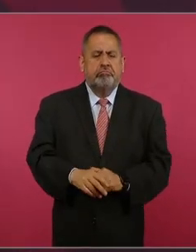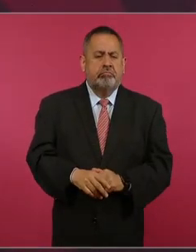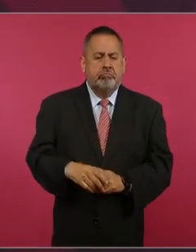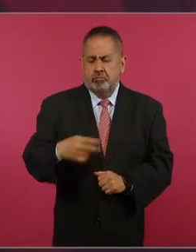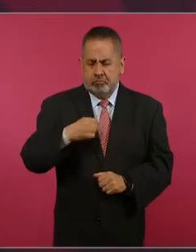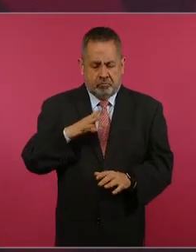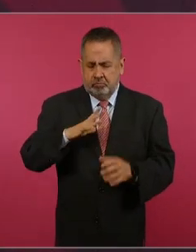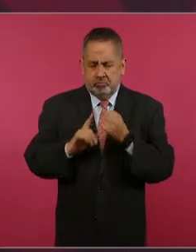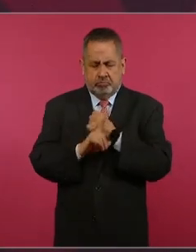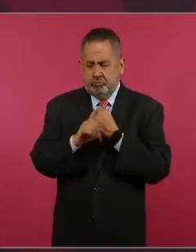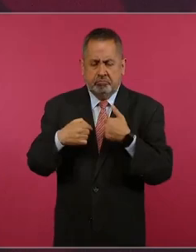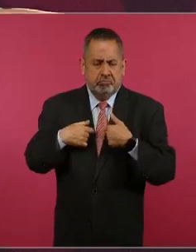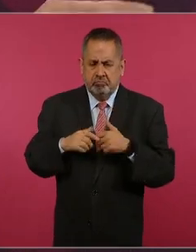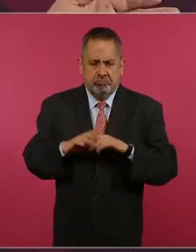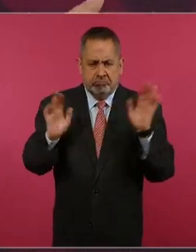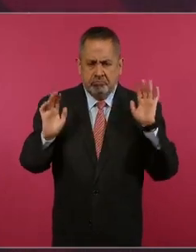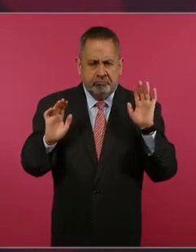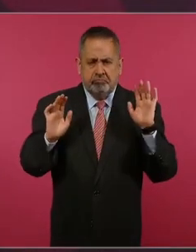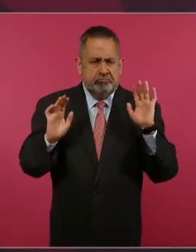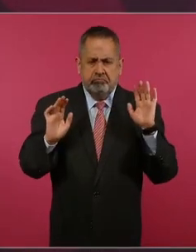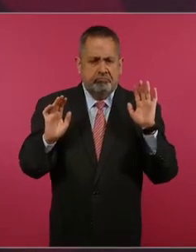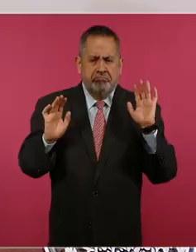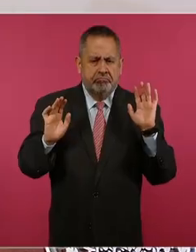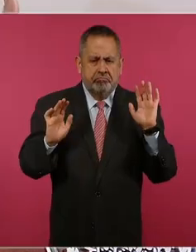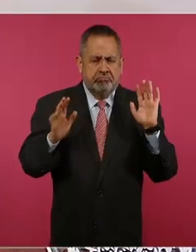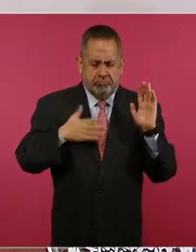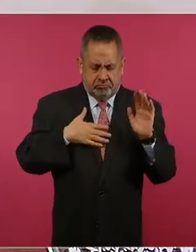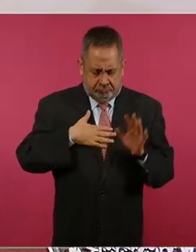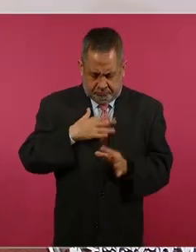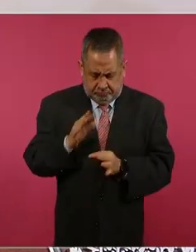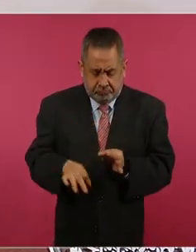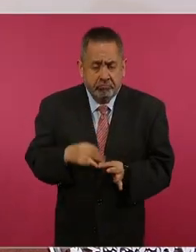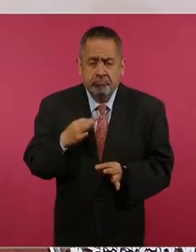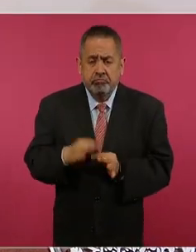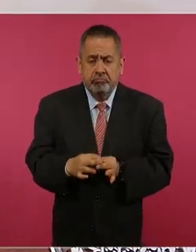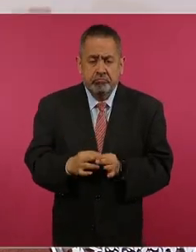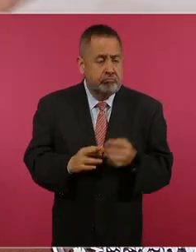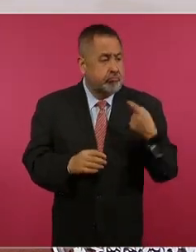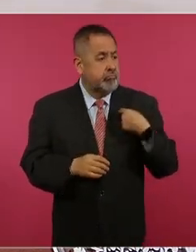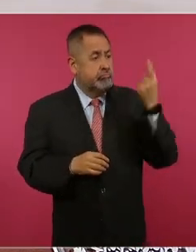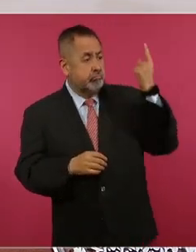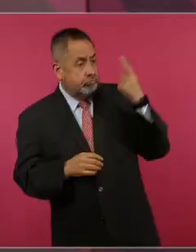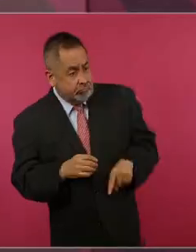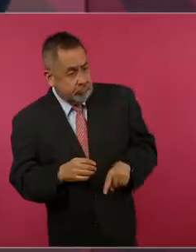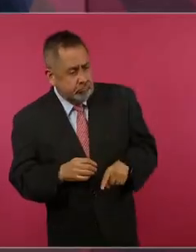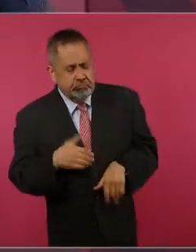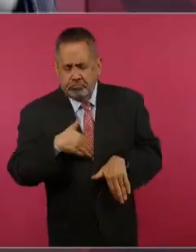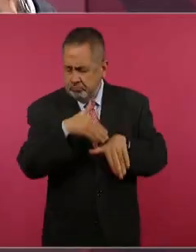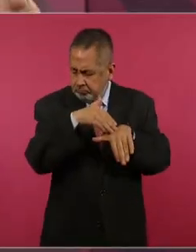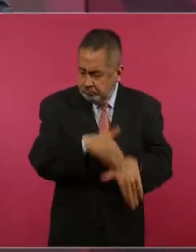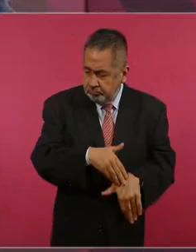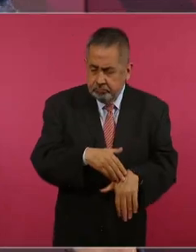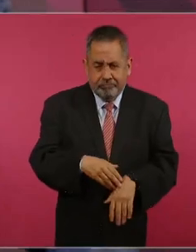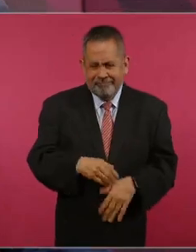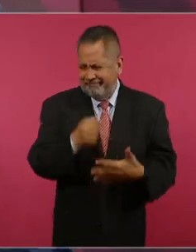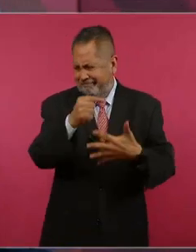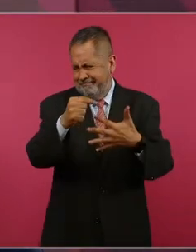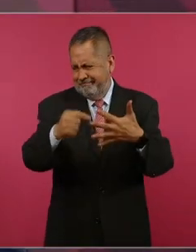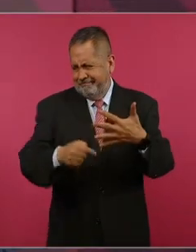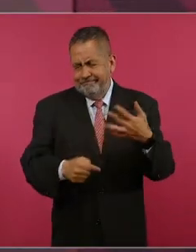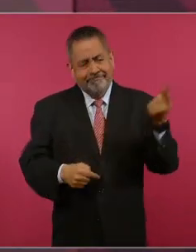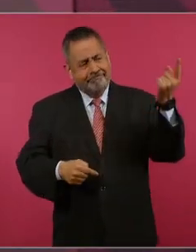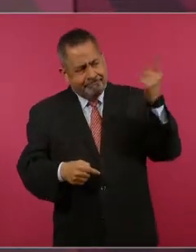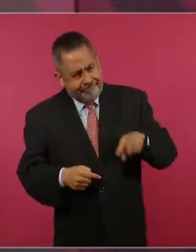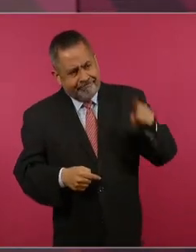no hay ningún problema porque nosotros cumplimos, acatamos todo lo